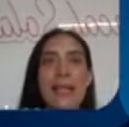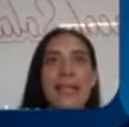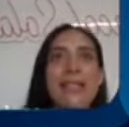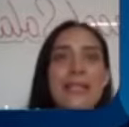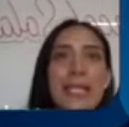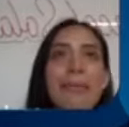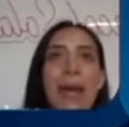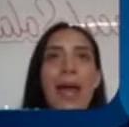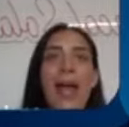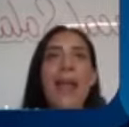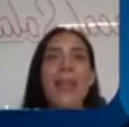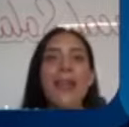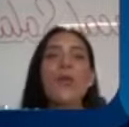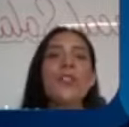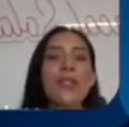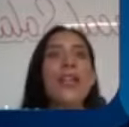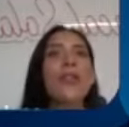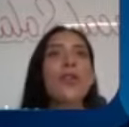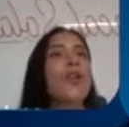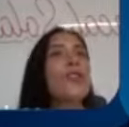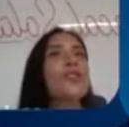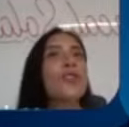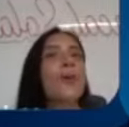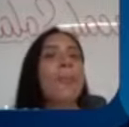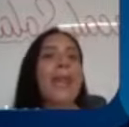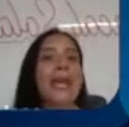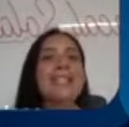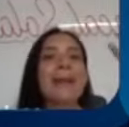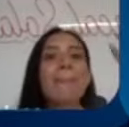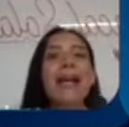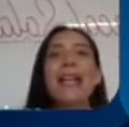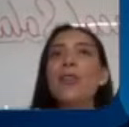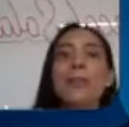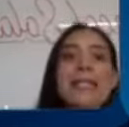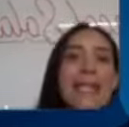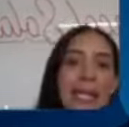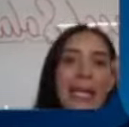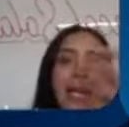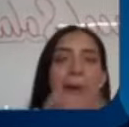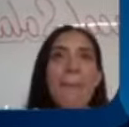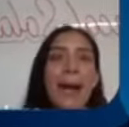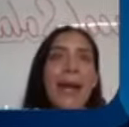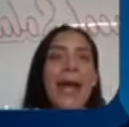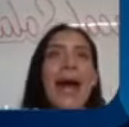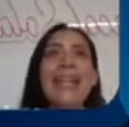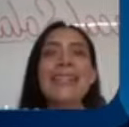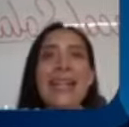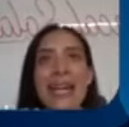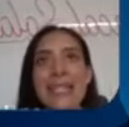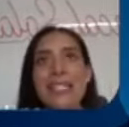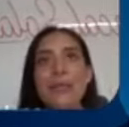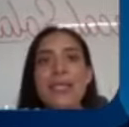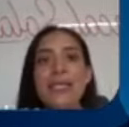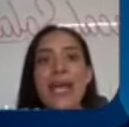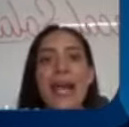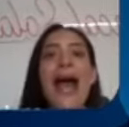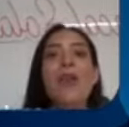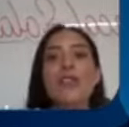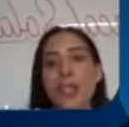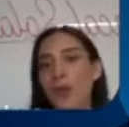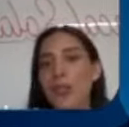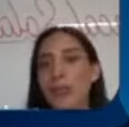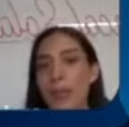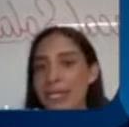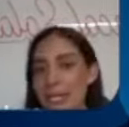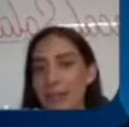que ahorita que sale este tema de Luis Donaldo Colosio, están pagando más lana para atacar y desprestigiar